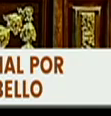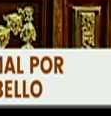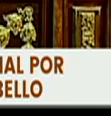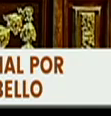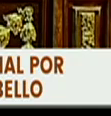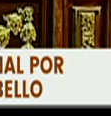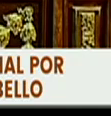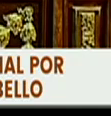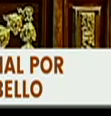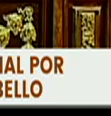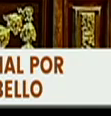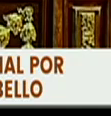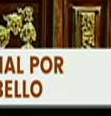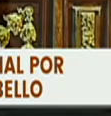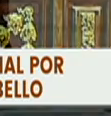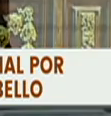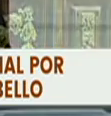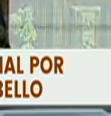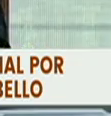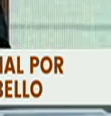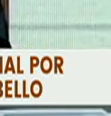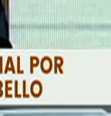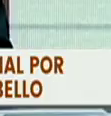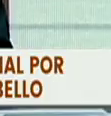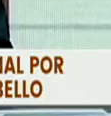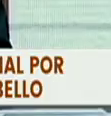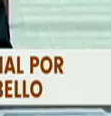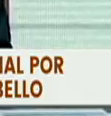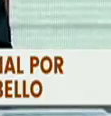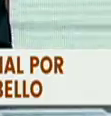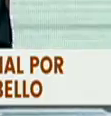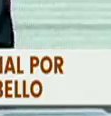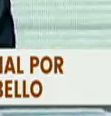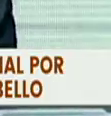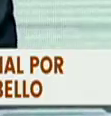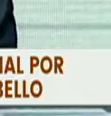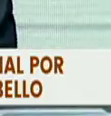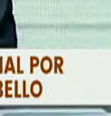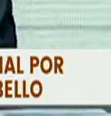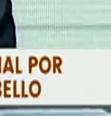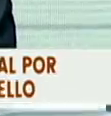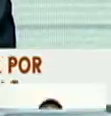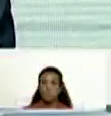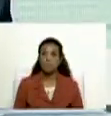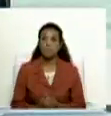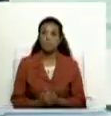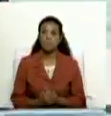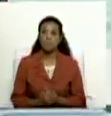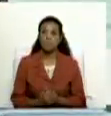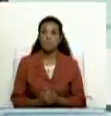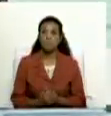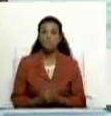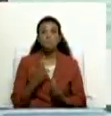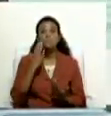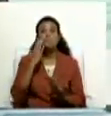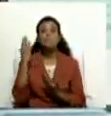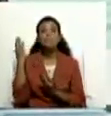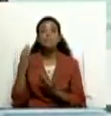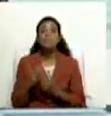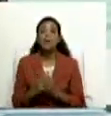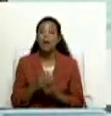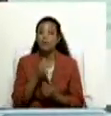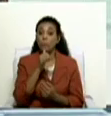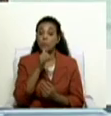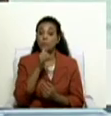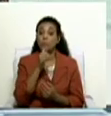las Patriotas de Venezuela arrojaran de suelo venezolano las últimas